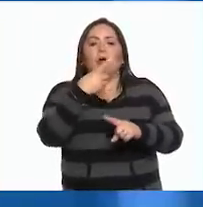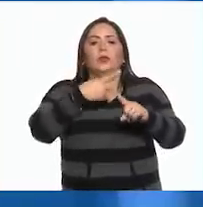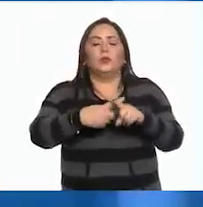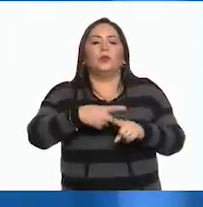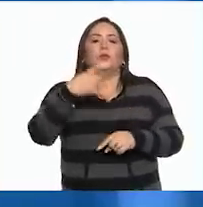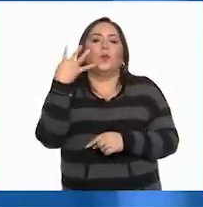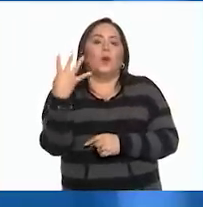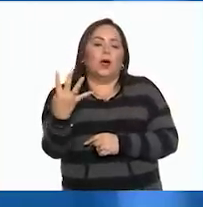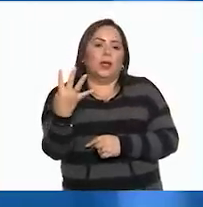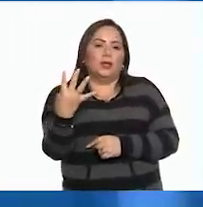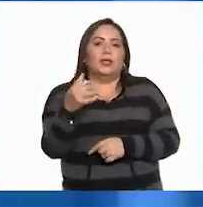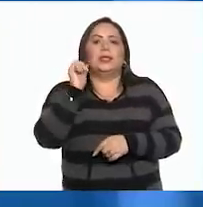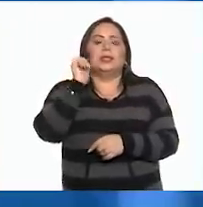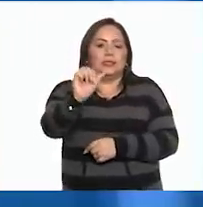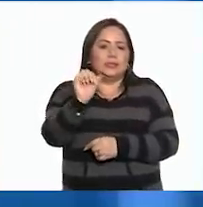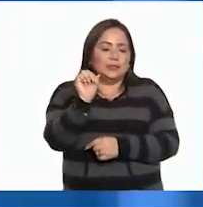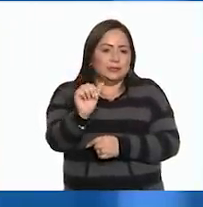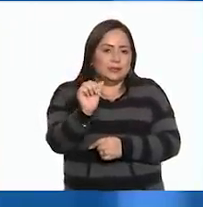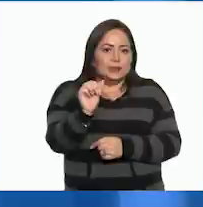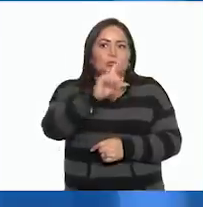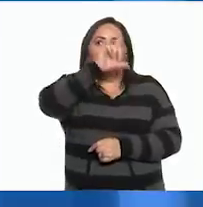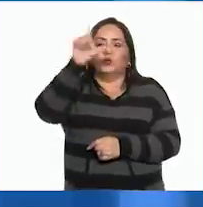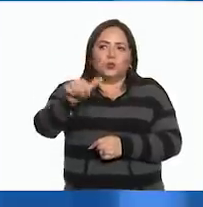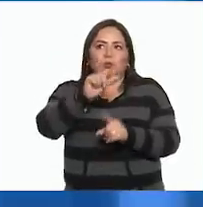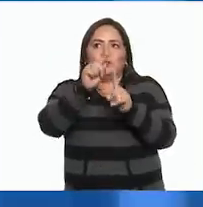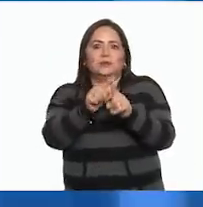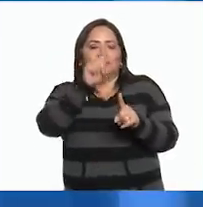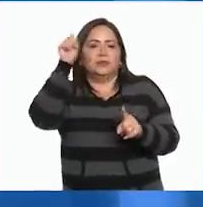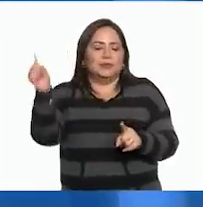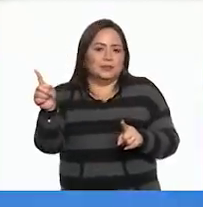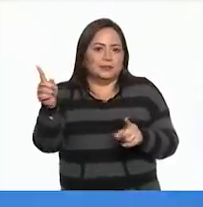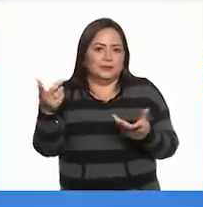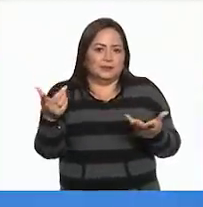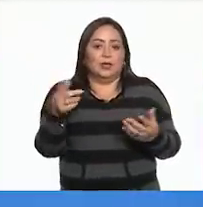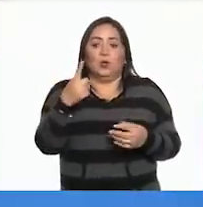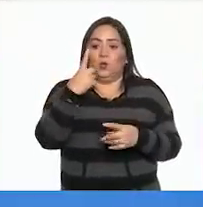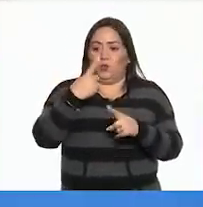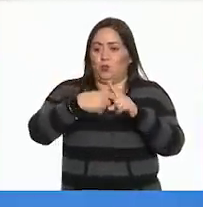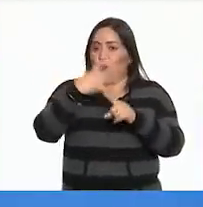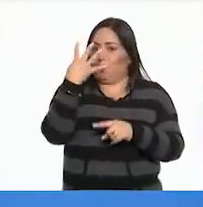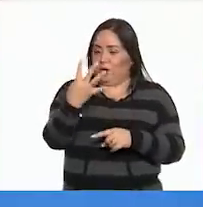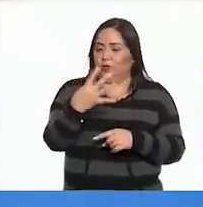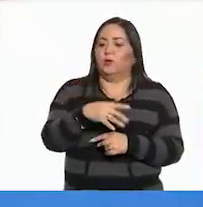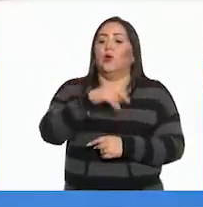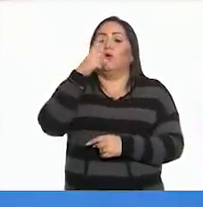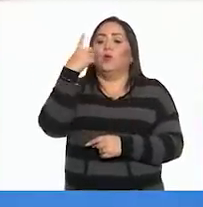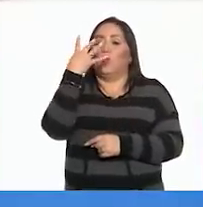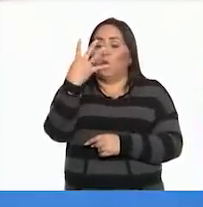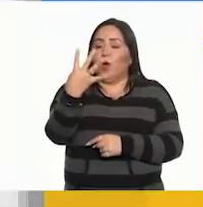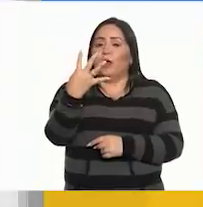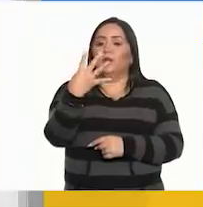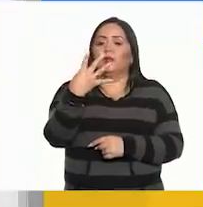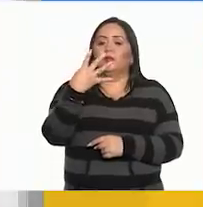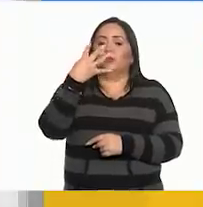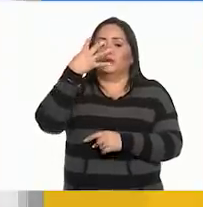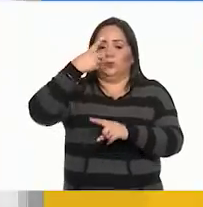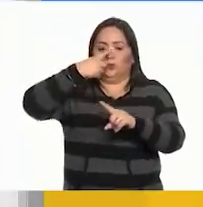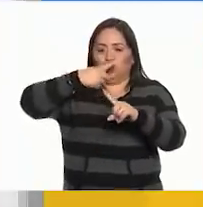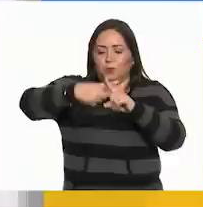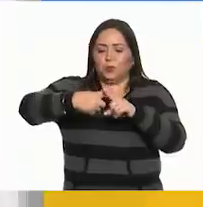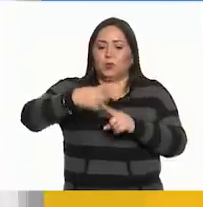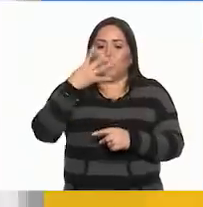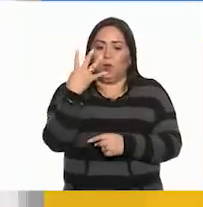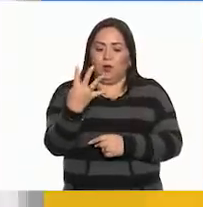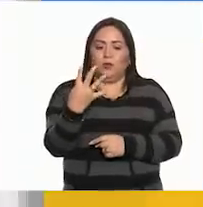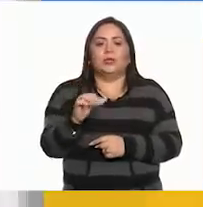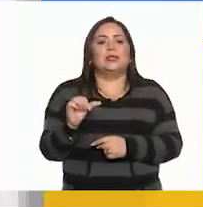por 4 cada uno de los términos subsecuentes, maestro. 1 por 4, 4. Segundo término,